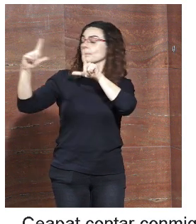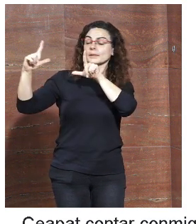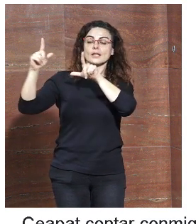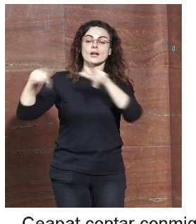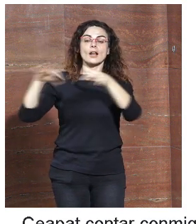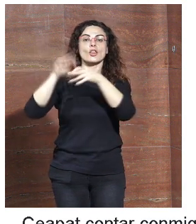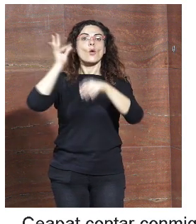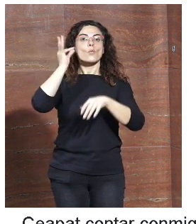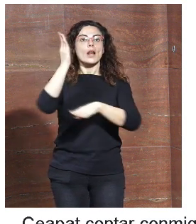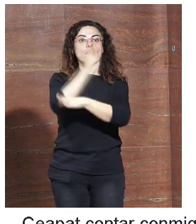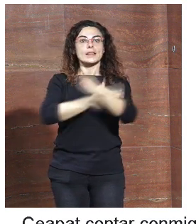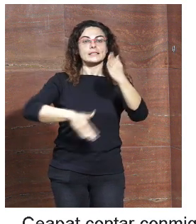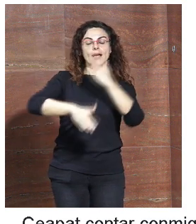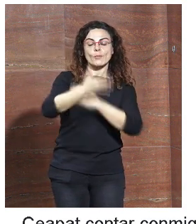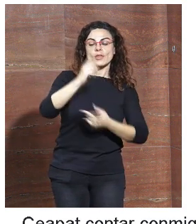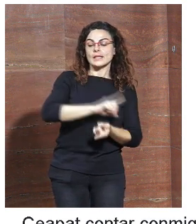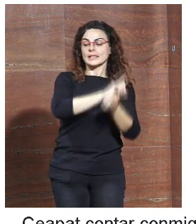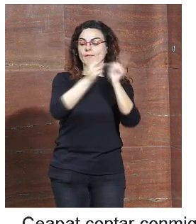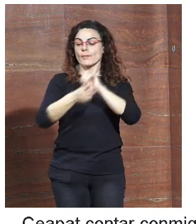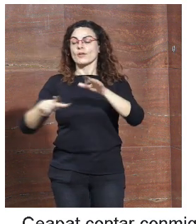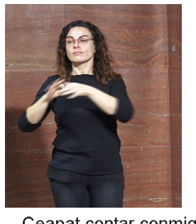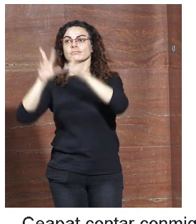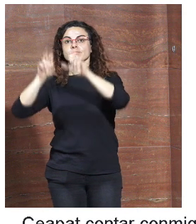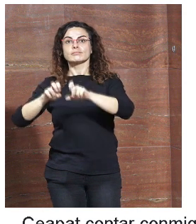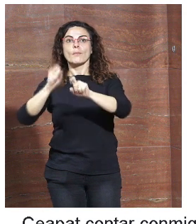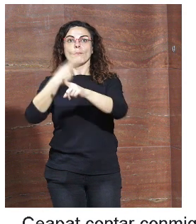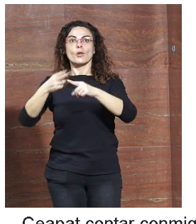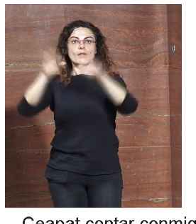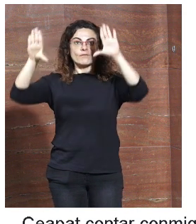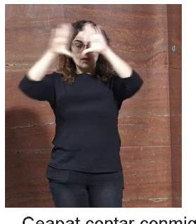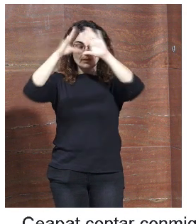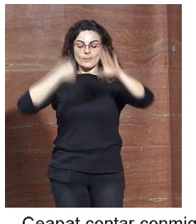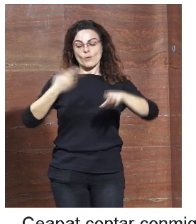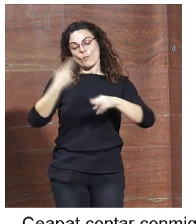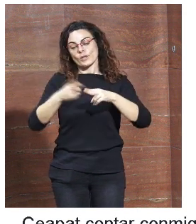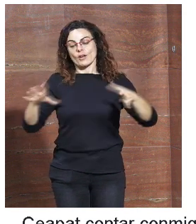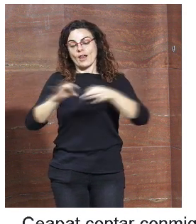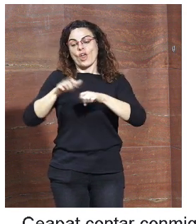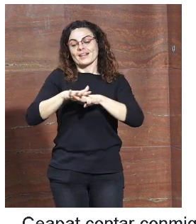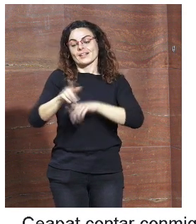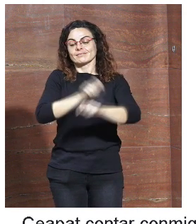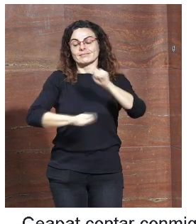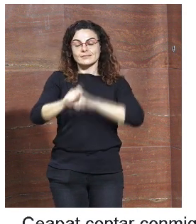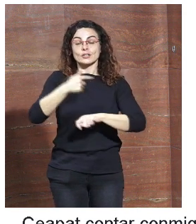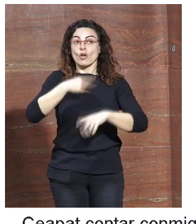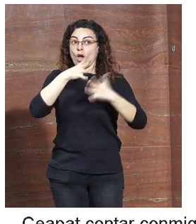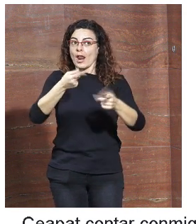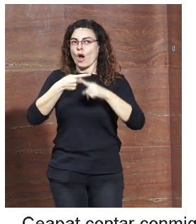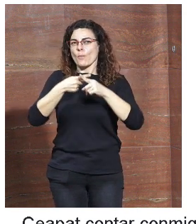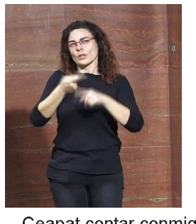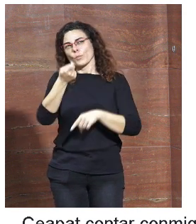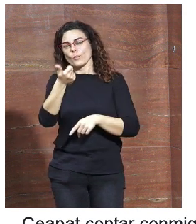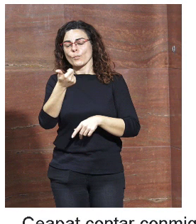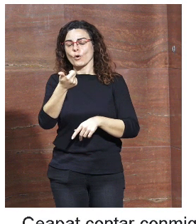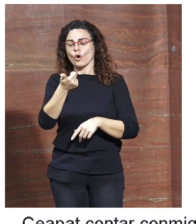con discapacidad en las transformaciones urbanas feministas, ¿no?, la práctica cotidiana desde el tejido asociativo, porque lo que os voy a compartir es un poco una